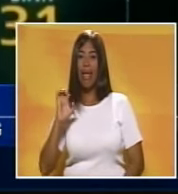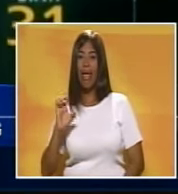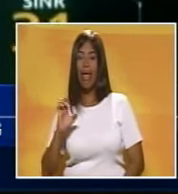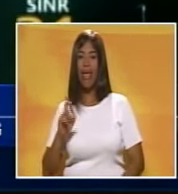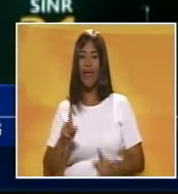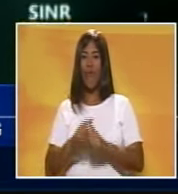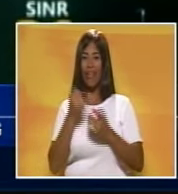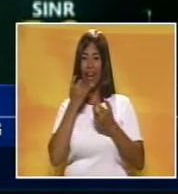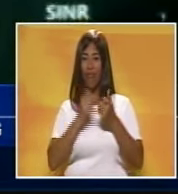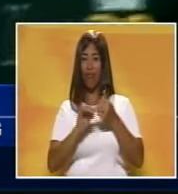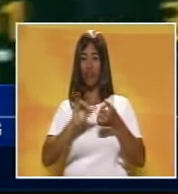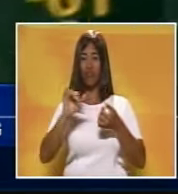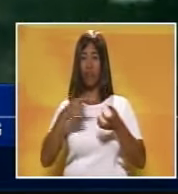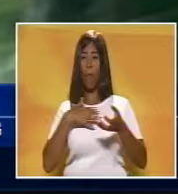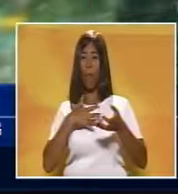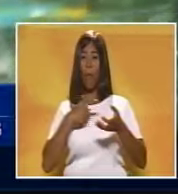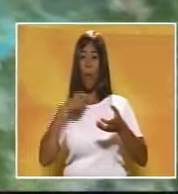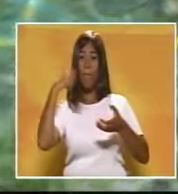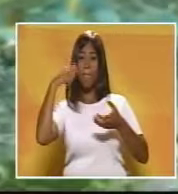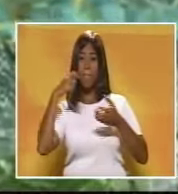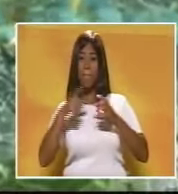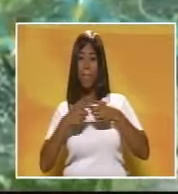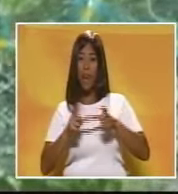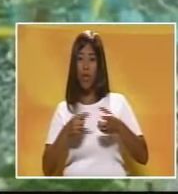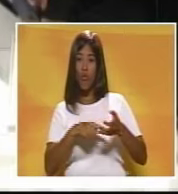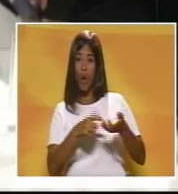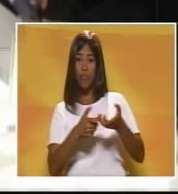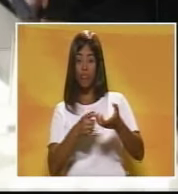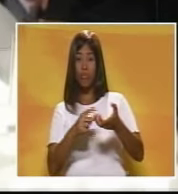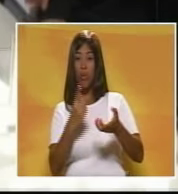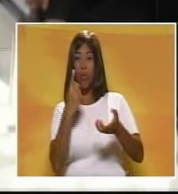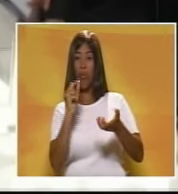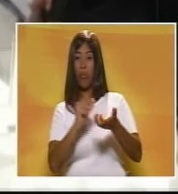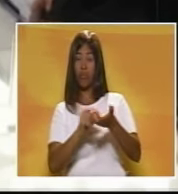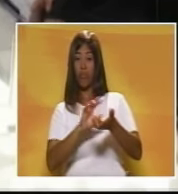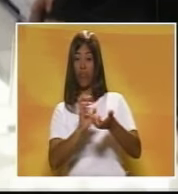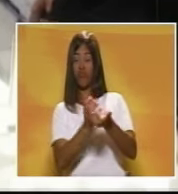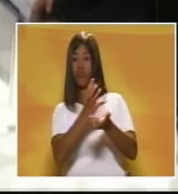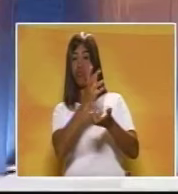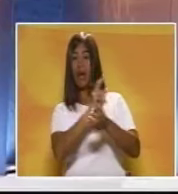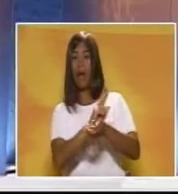ejemplo, permitiría descargar una película en menos de 1 segundo.